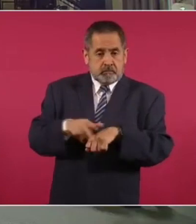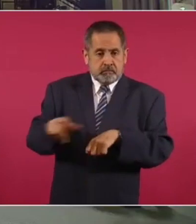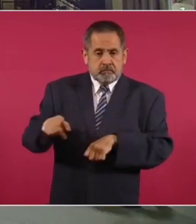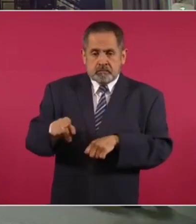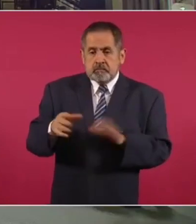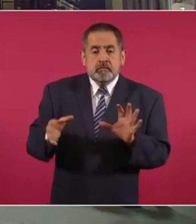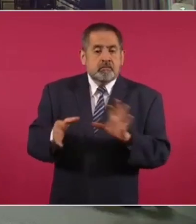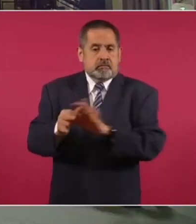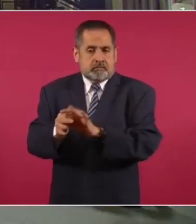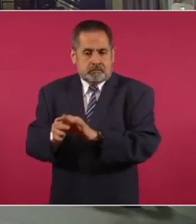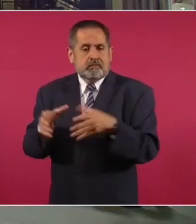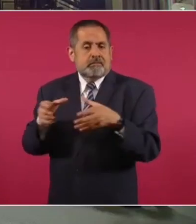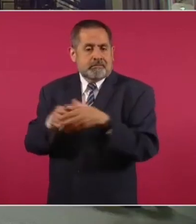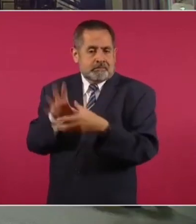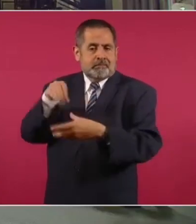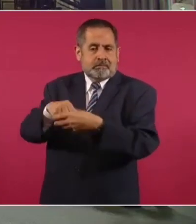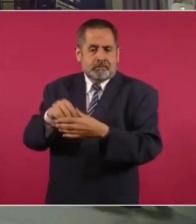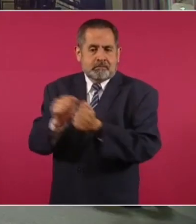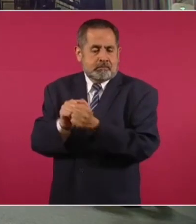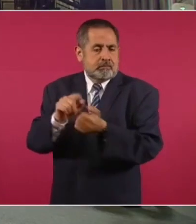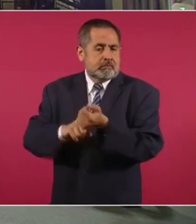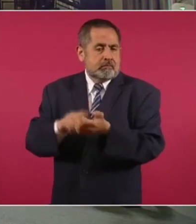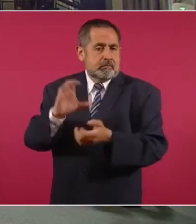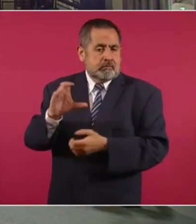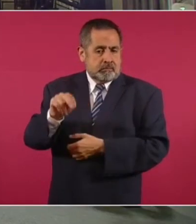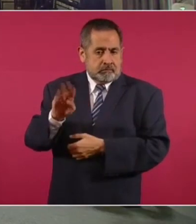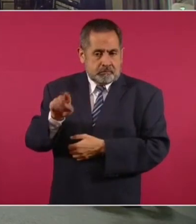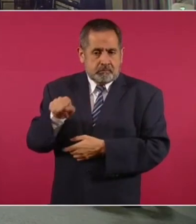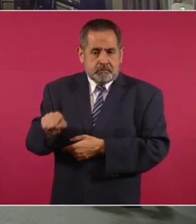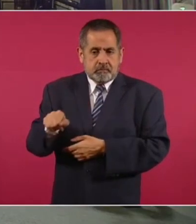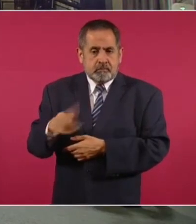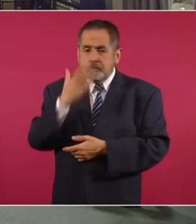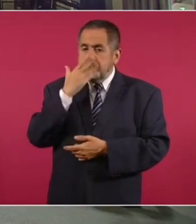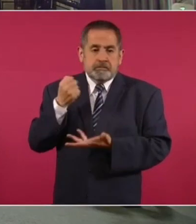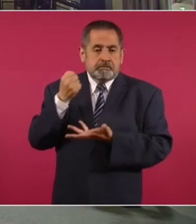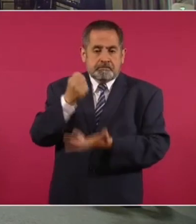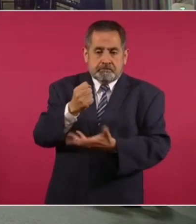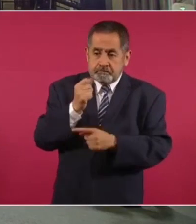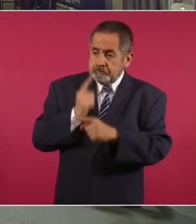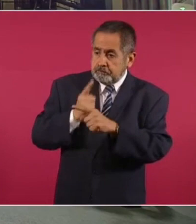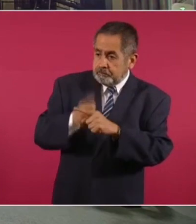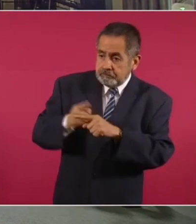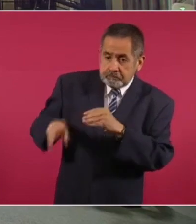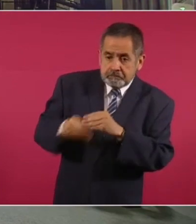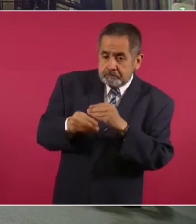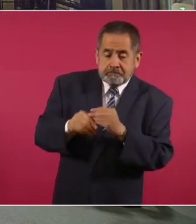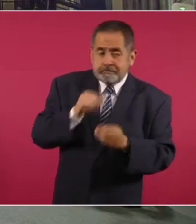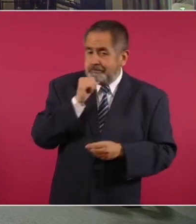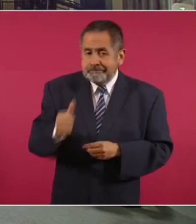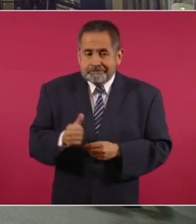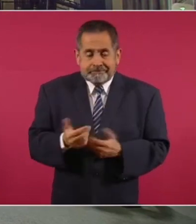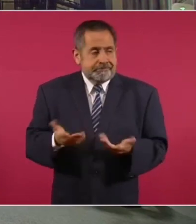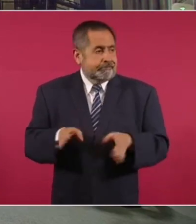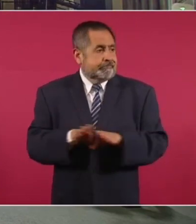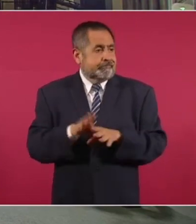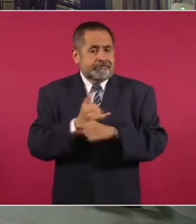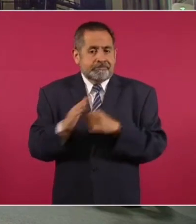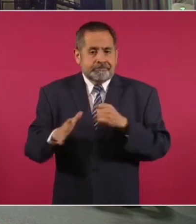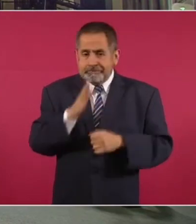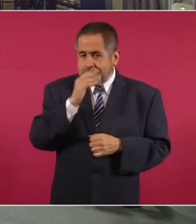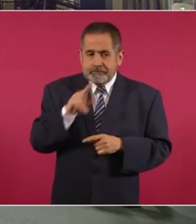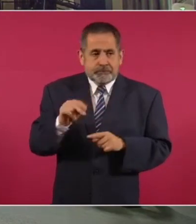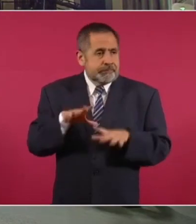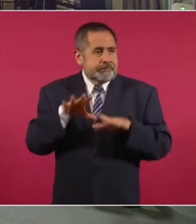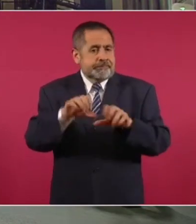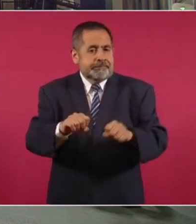también adscrito a la misma comisión, aparentemente sin presupuesto adicional, resulta imposible que también le alcance